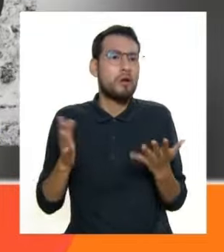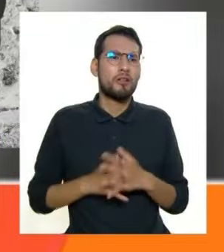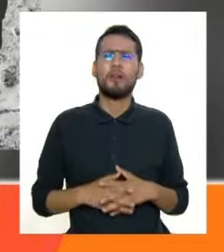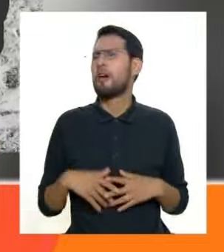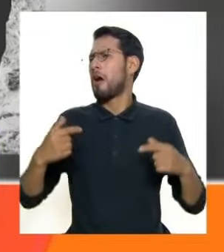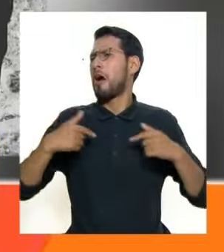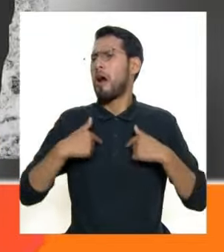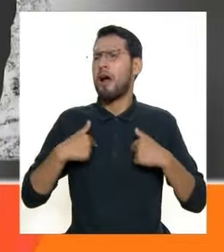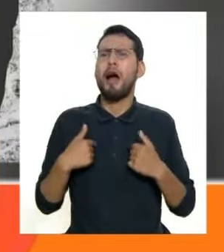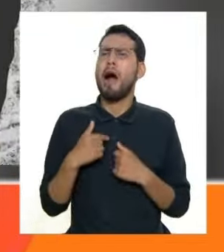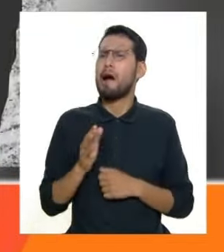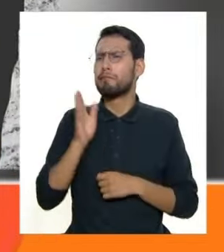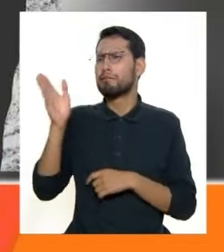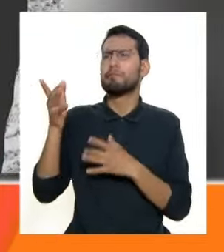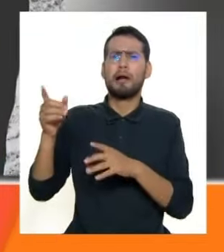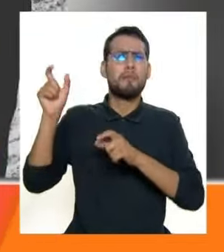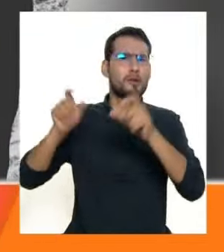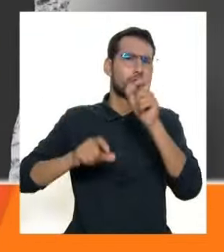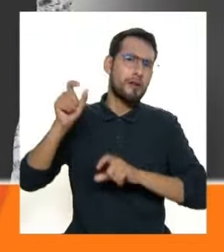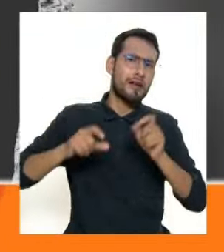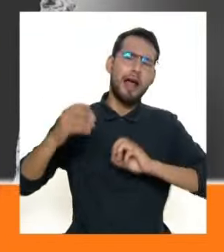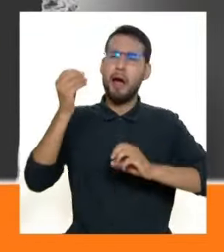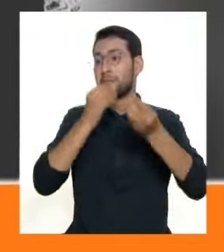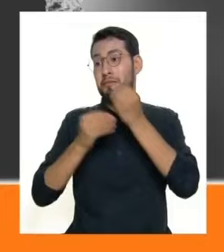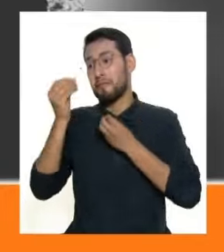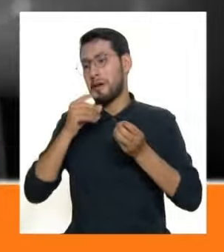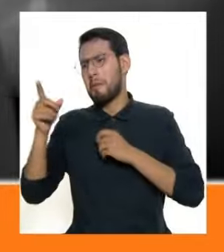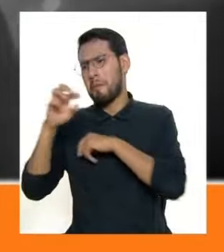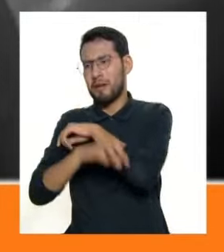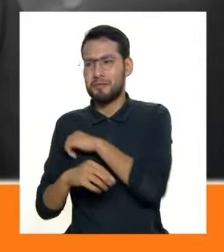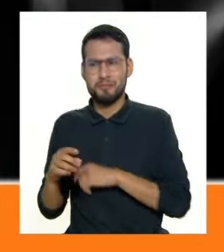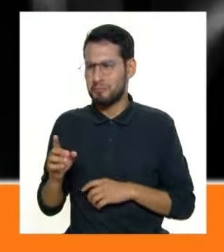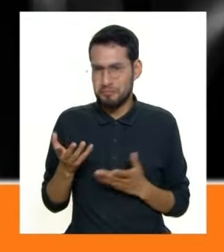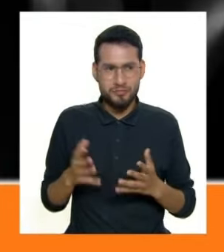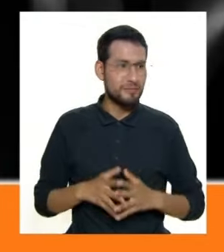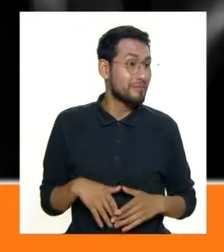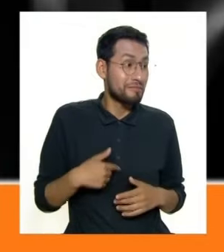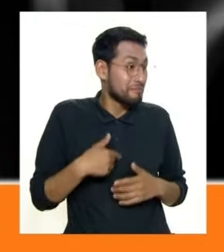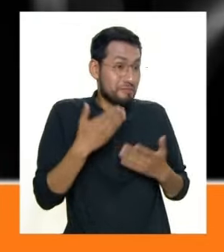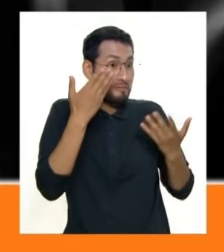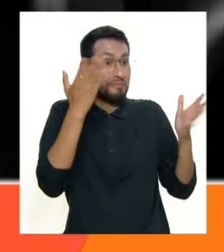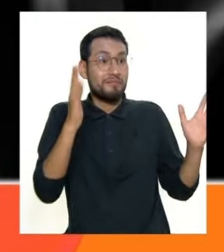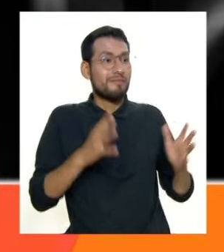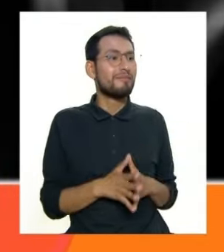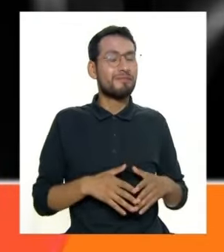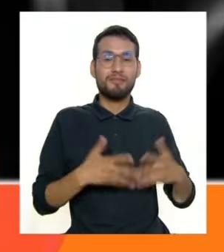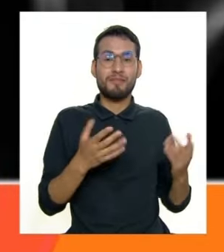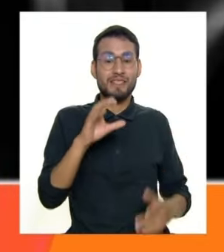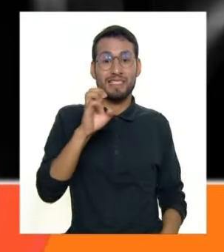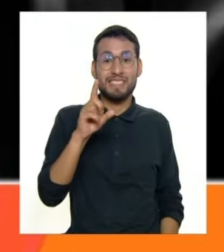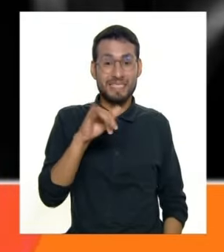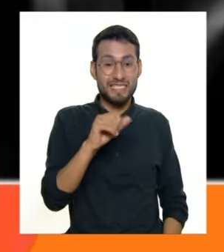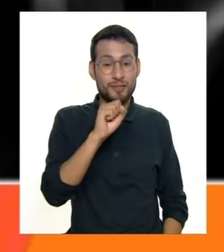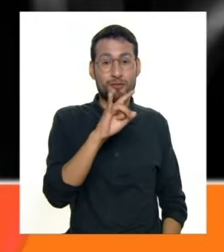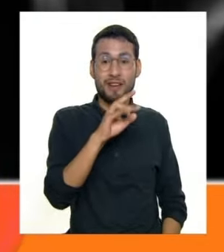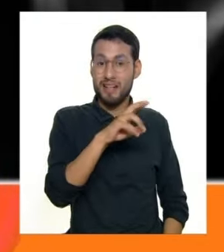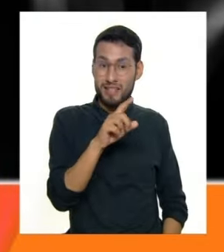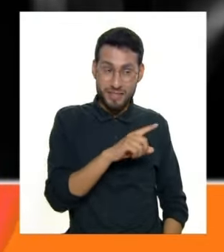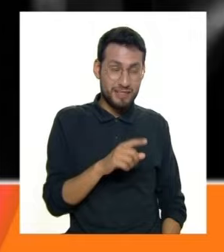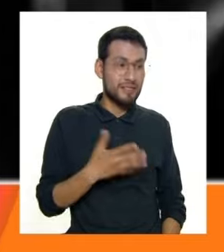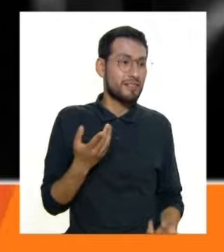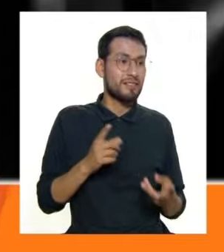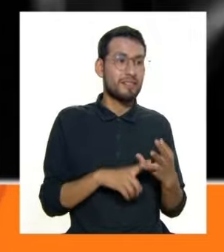voy a estar en tal fecha con tales personas almorzando en tal país. No, no, para nada, absolutamente. Estar con Cecilia